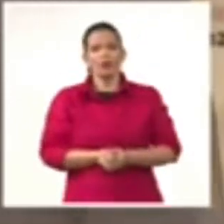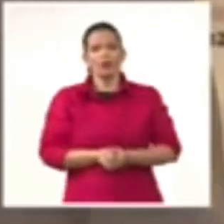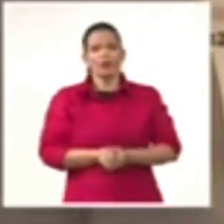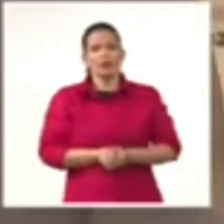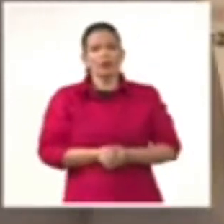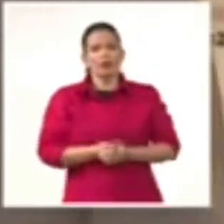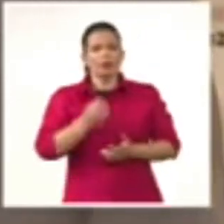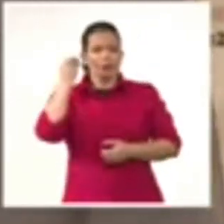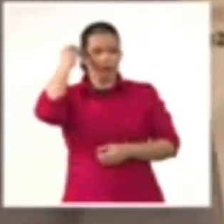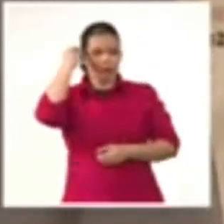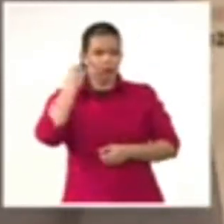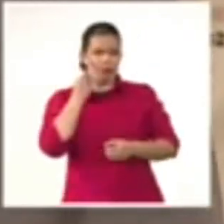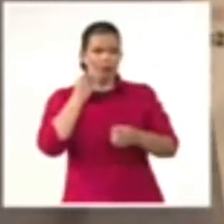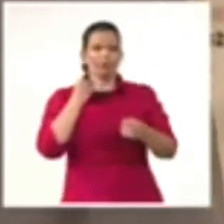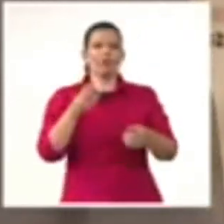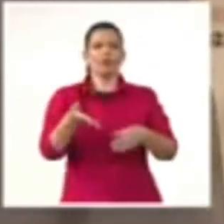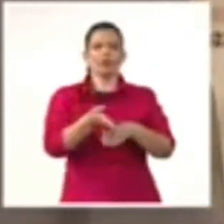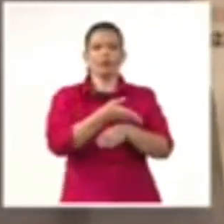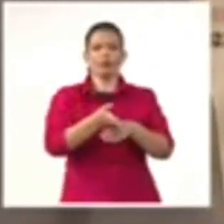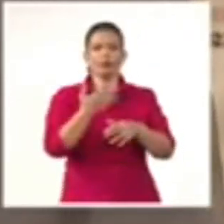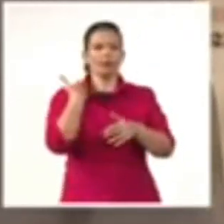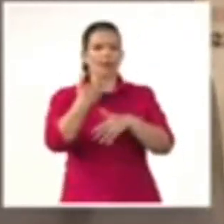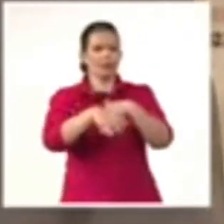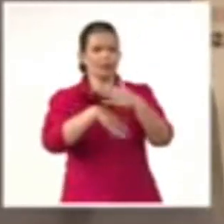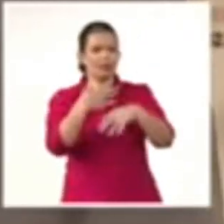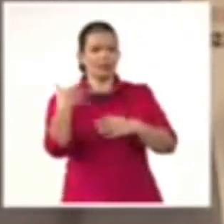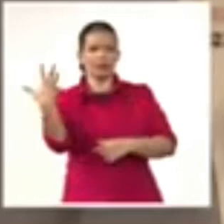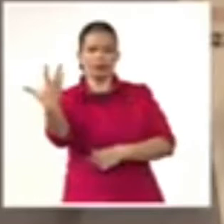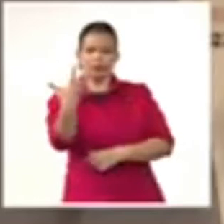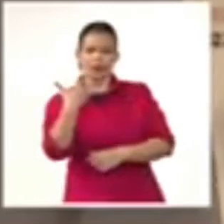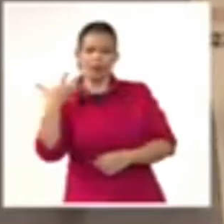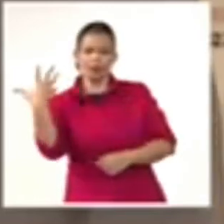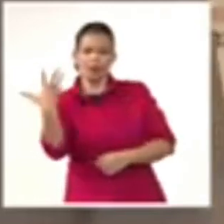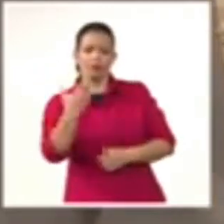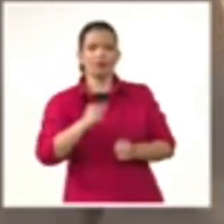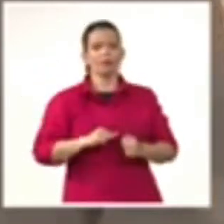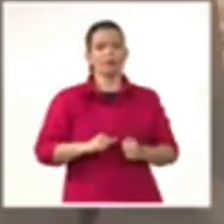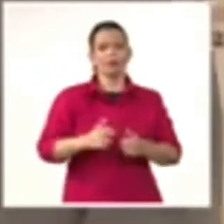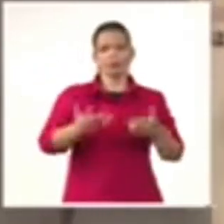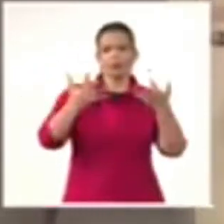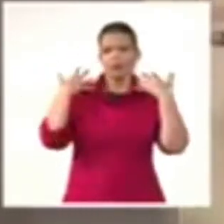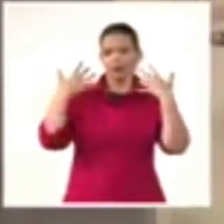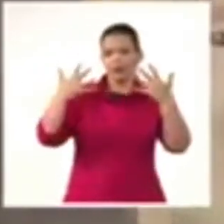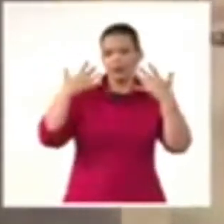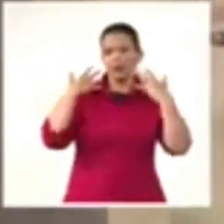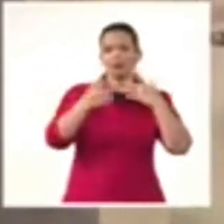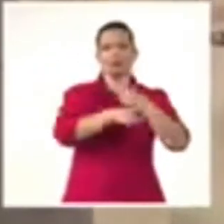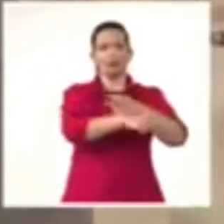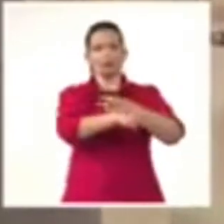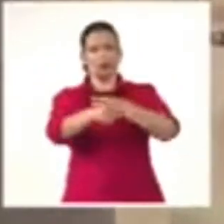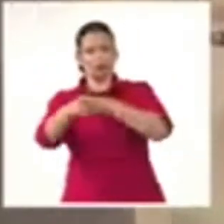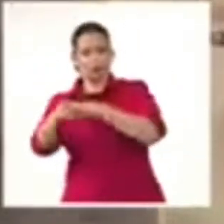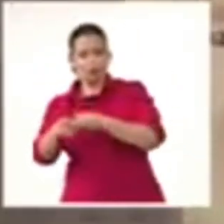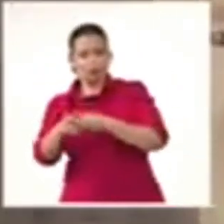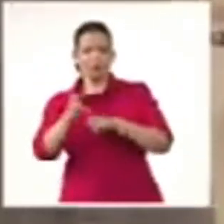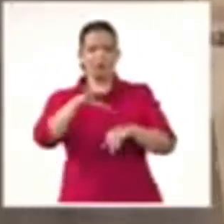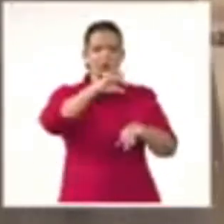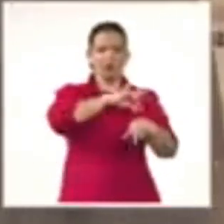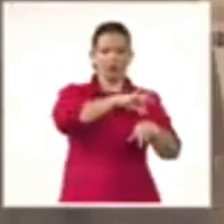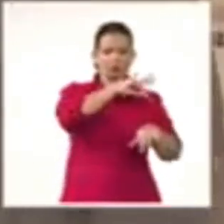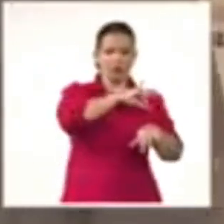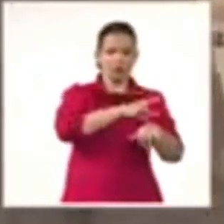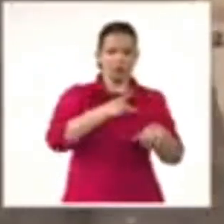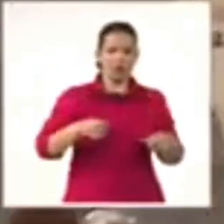múltiples crisis que generan el cambio climático, guerras, pandemia, corrupción, crimen organizado y otros